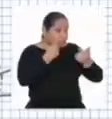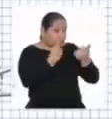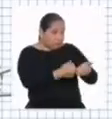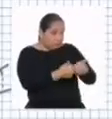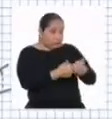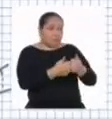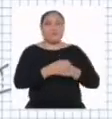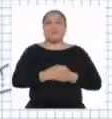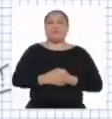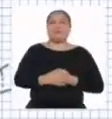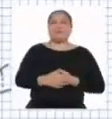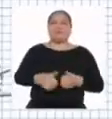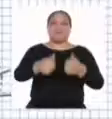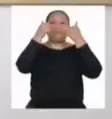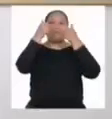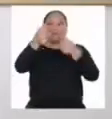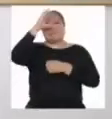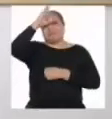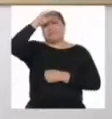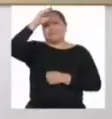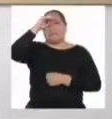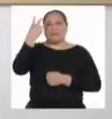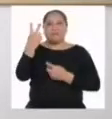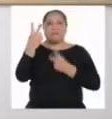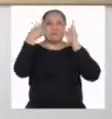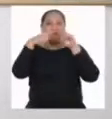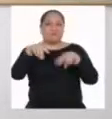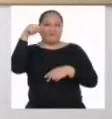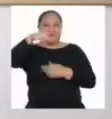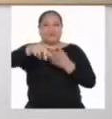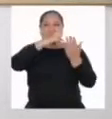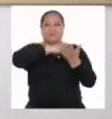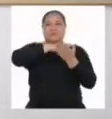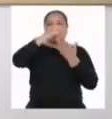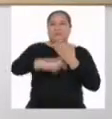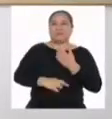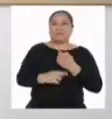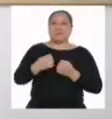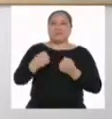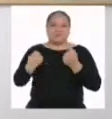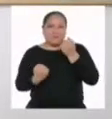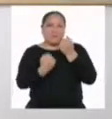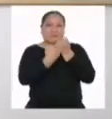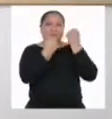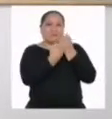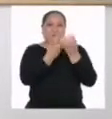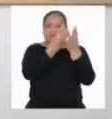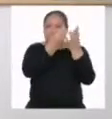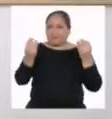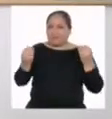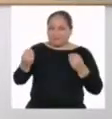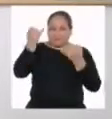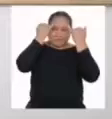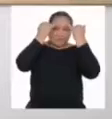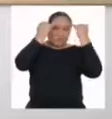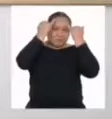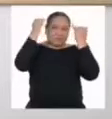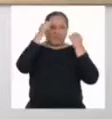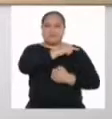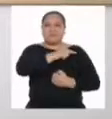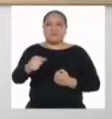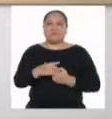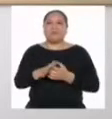necesidades. Felicidades, chicas y chicos. Veo que en este programa hemos reforzado varias ideas y con